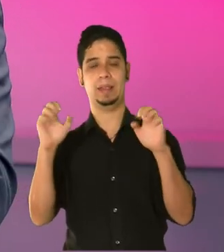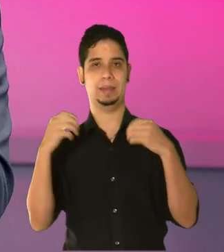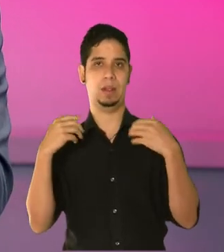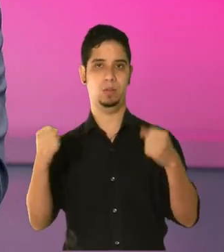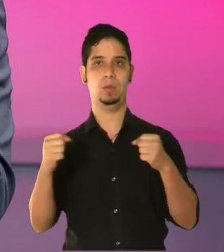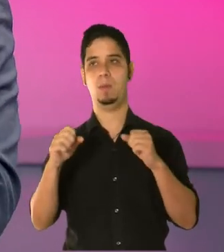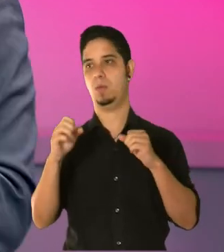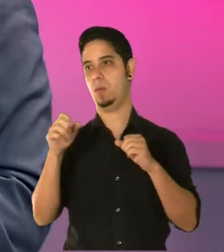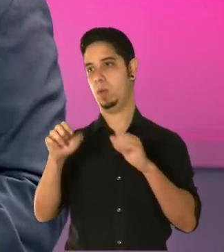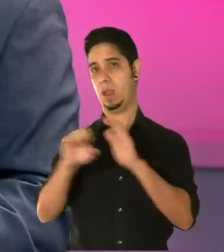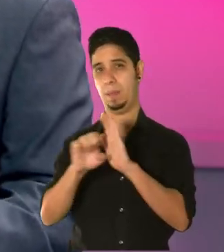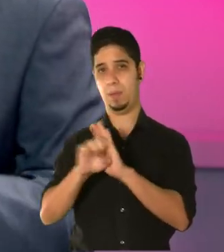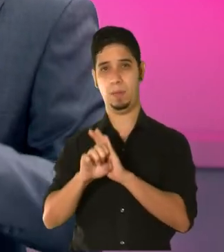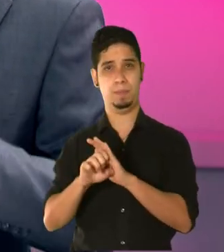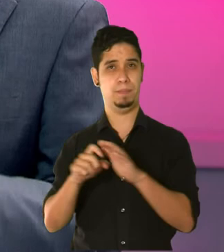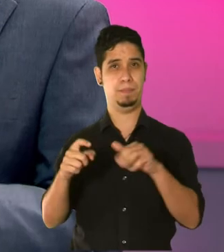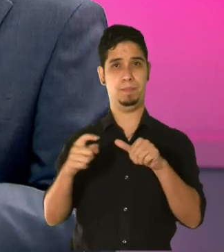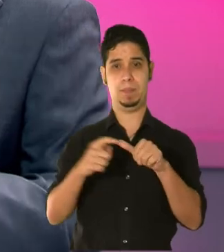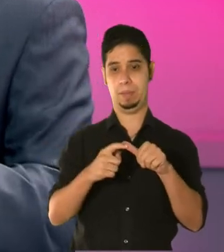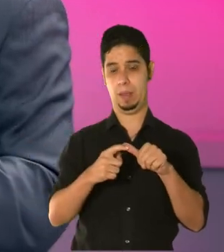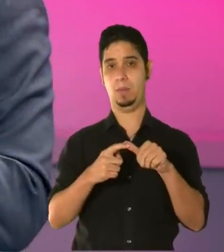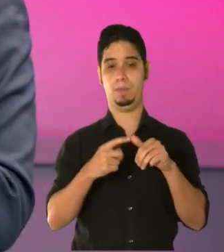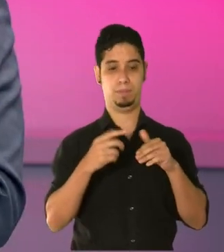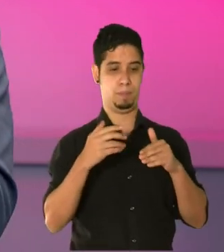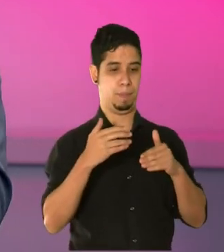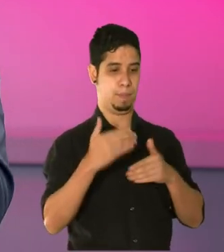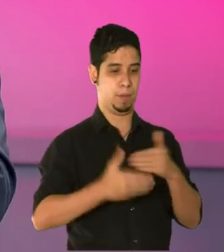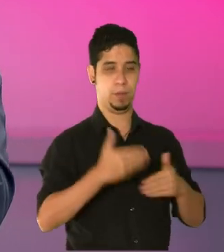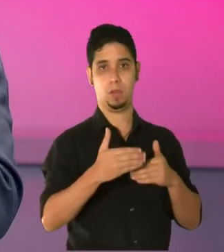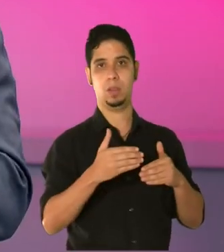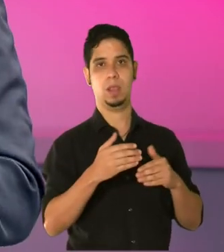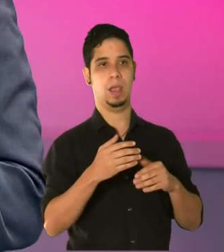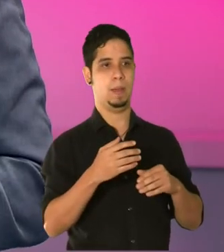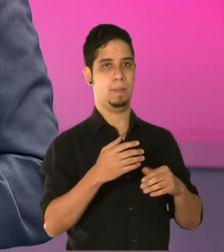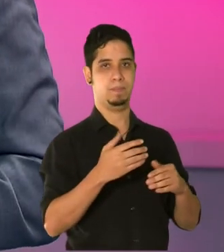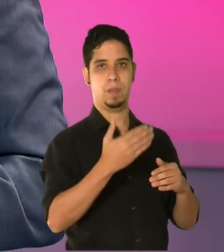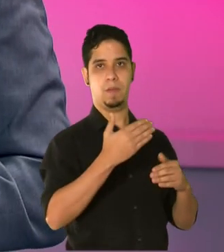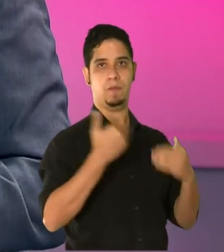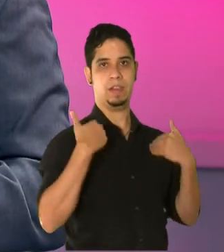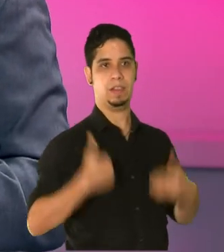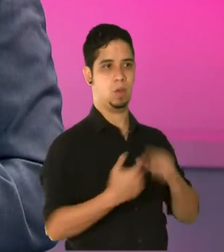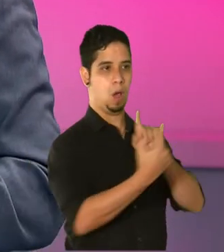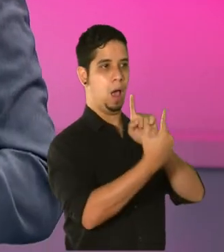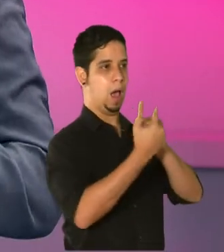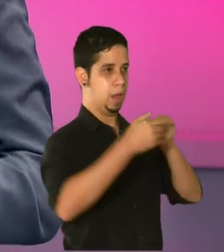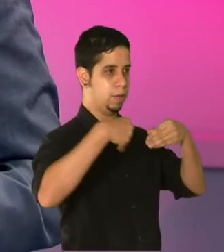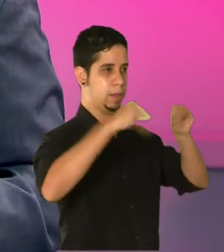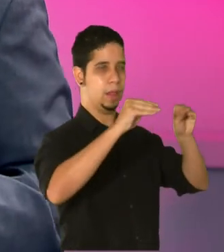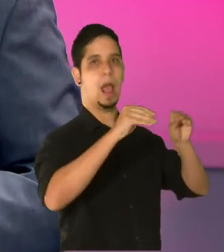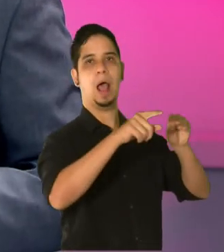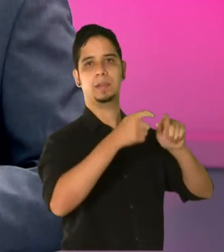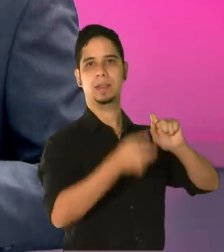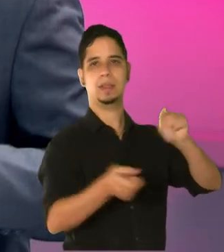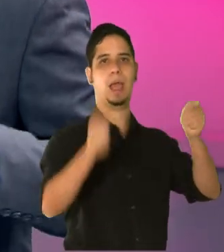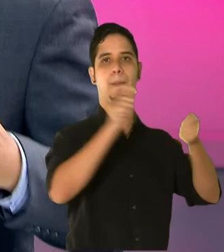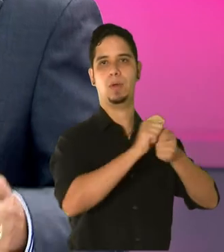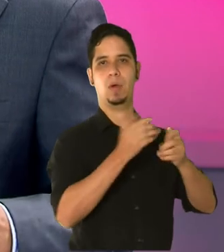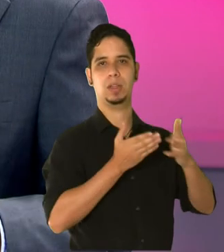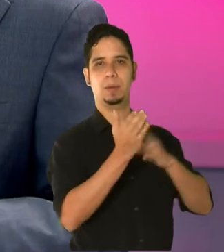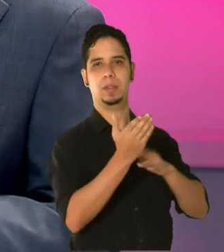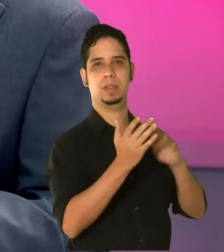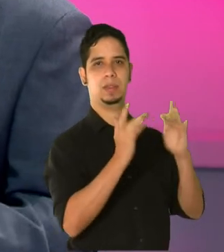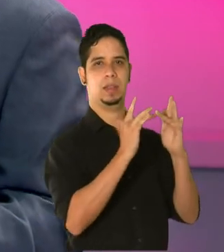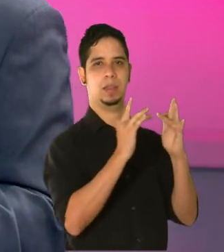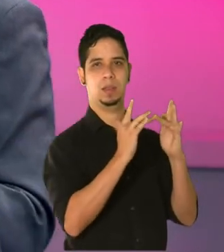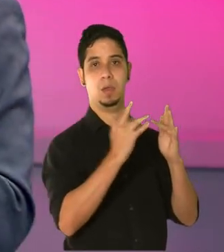ese proceso de cambio de lo virtual a lo presencial que posiblemente algunas personas jóvenes que están al día con la tecnología